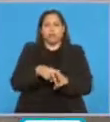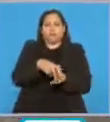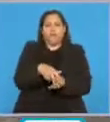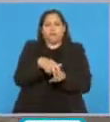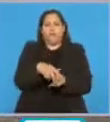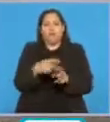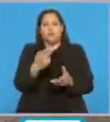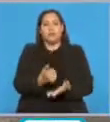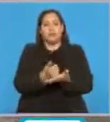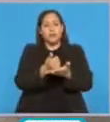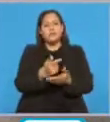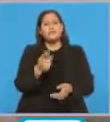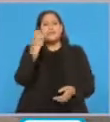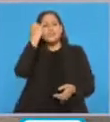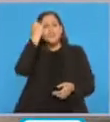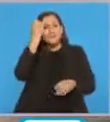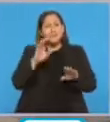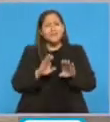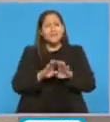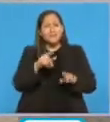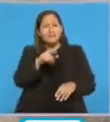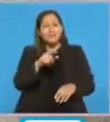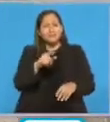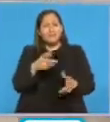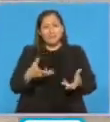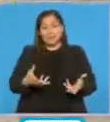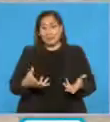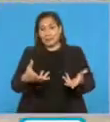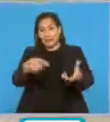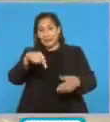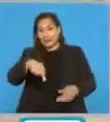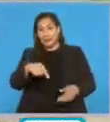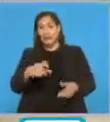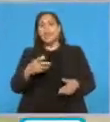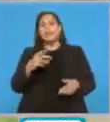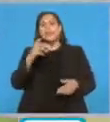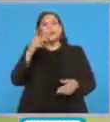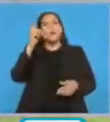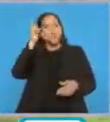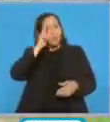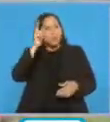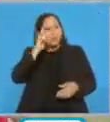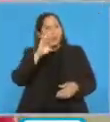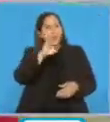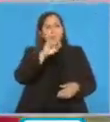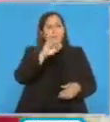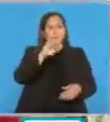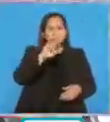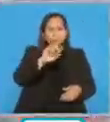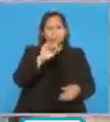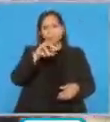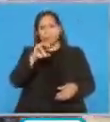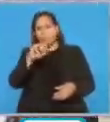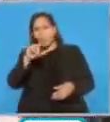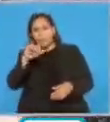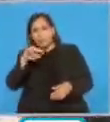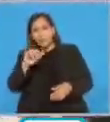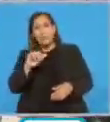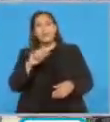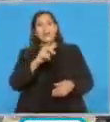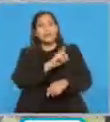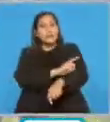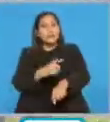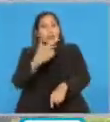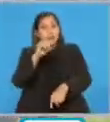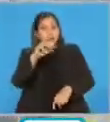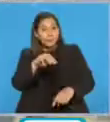esta idea aquí en, pues, qué será, el camellón de la calzada Eduardo Molina en la Gustavo Madero,